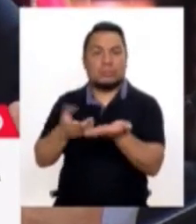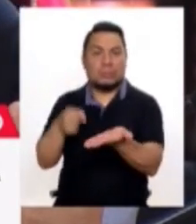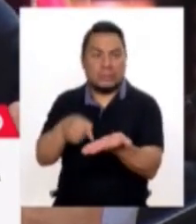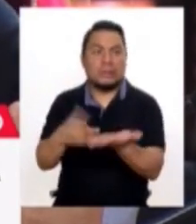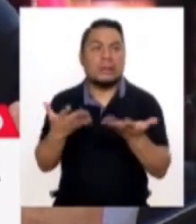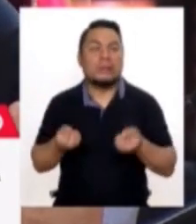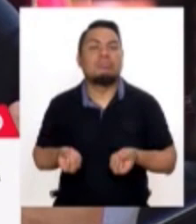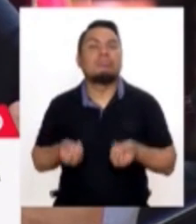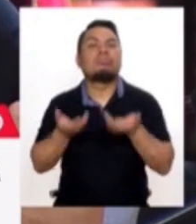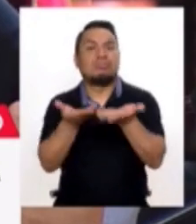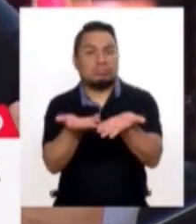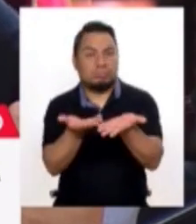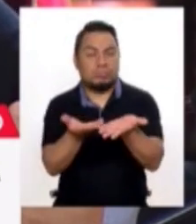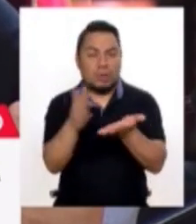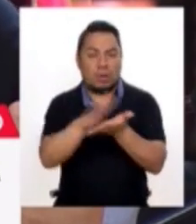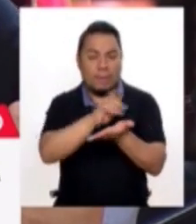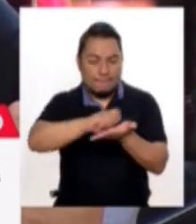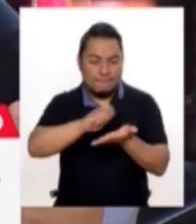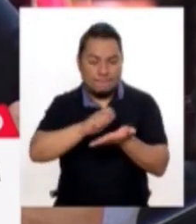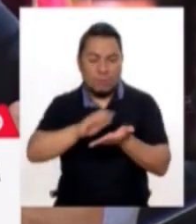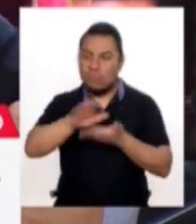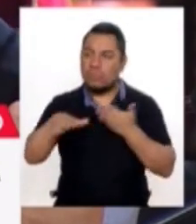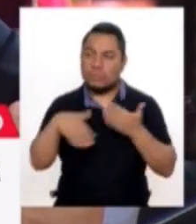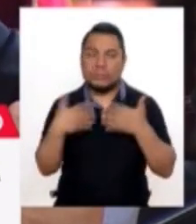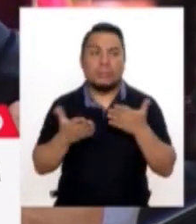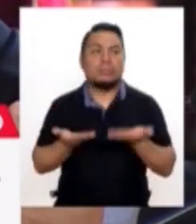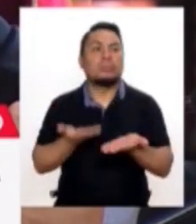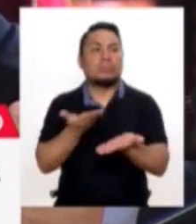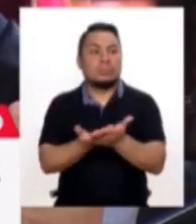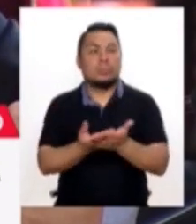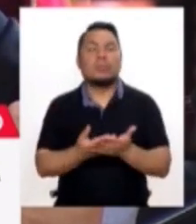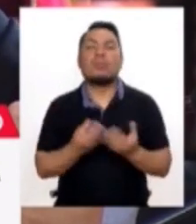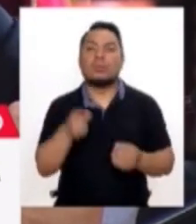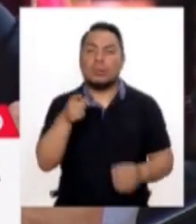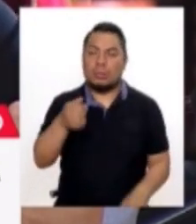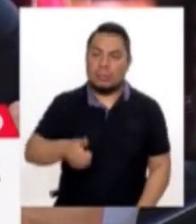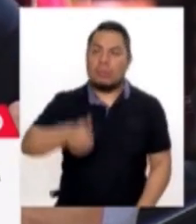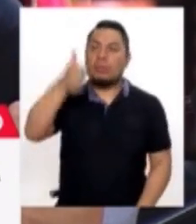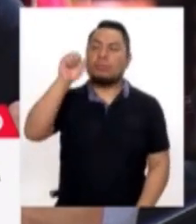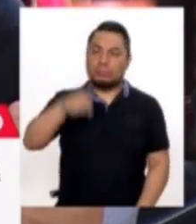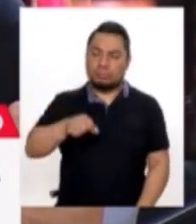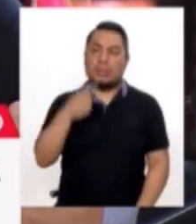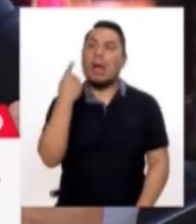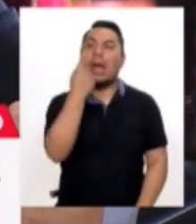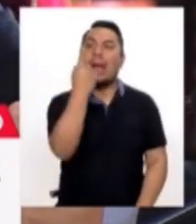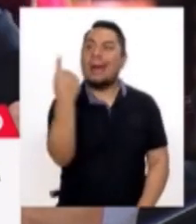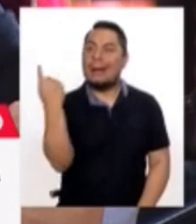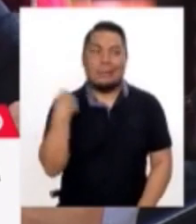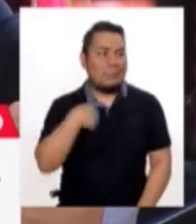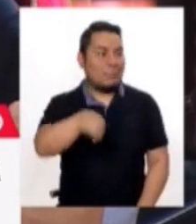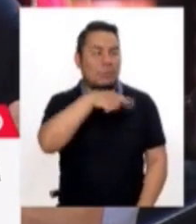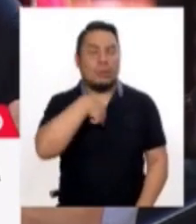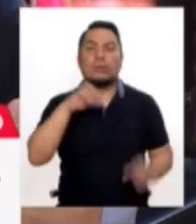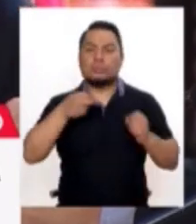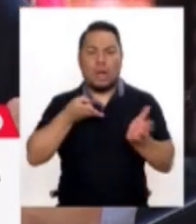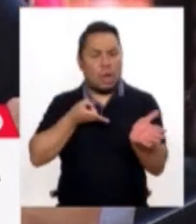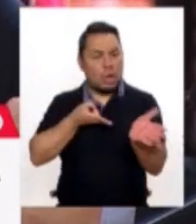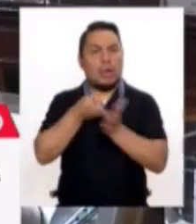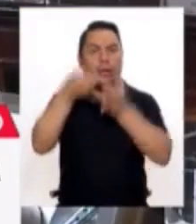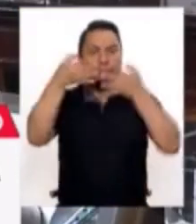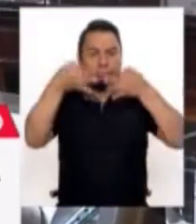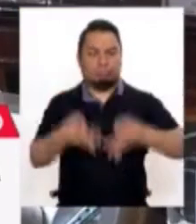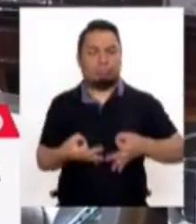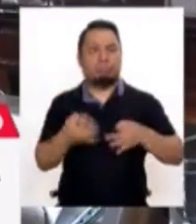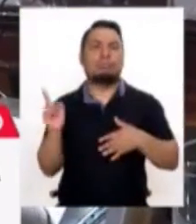quiero entregárselos con esa autoridad moral que tienen cada una de estas autoridades que están